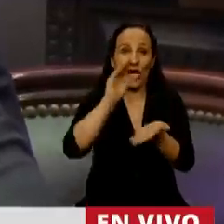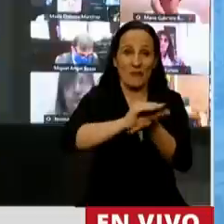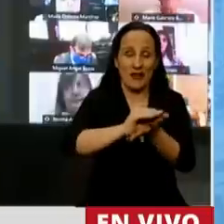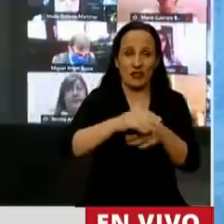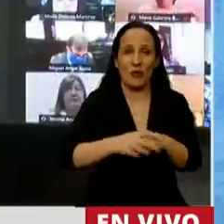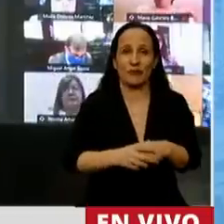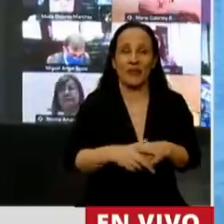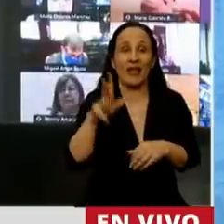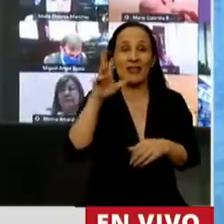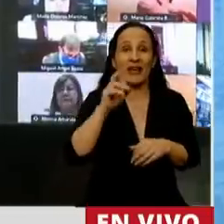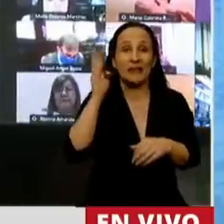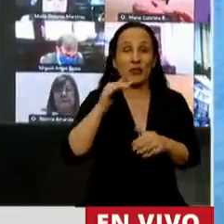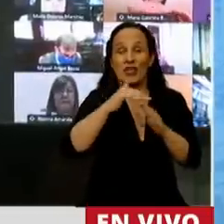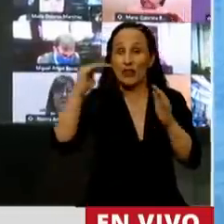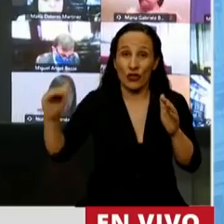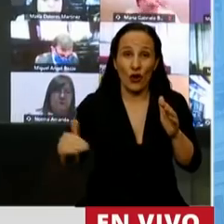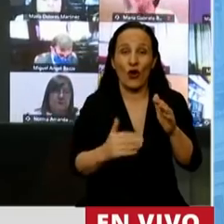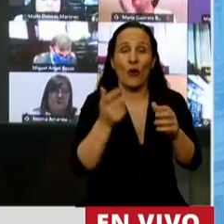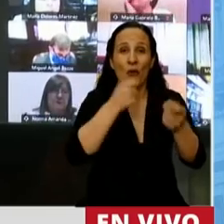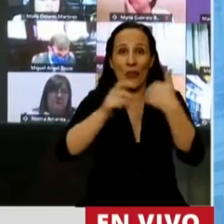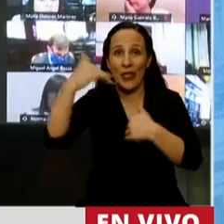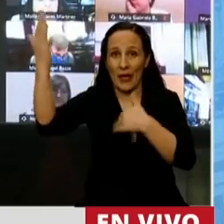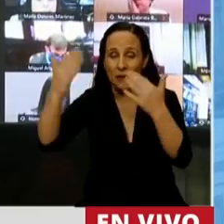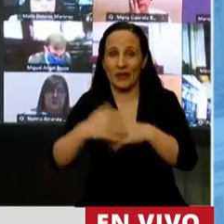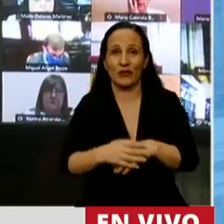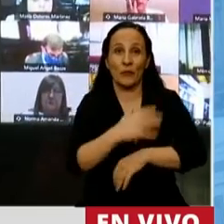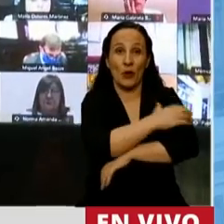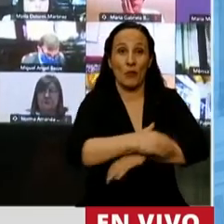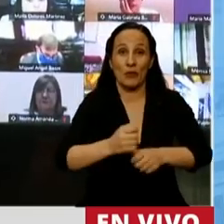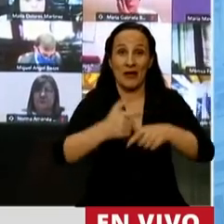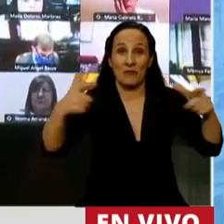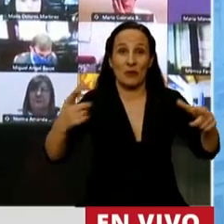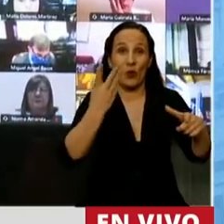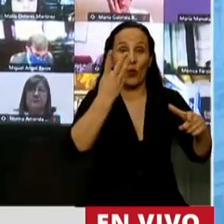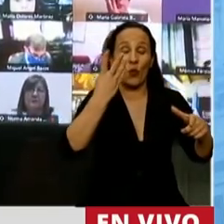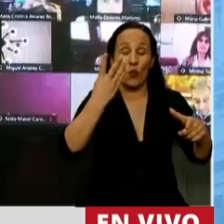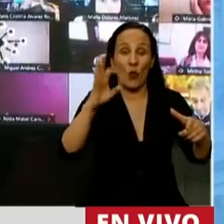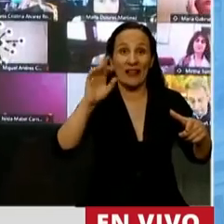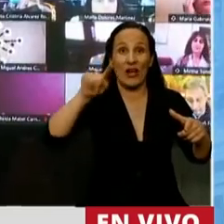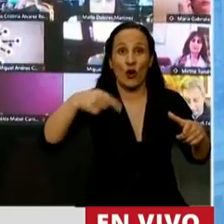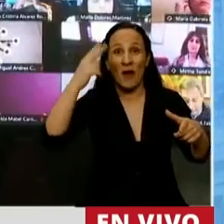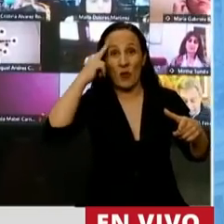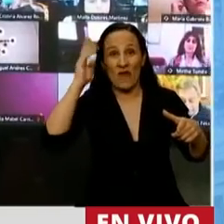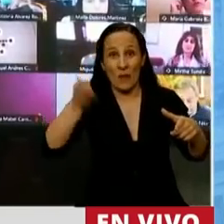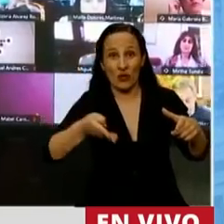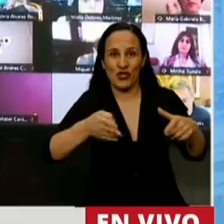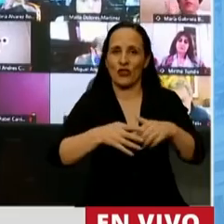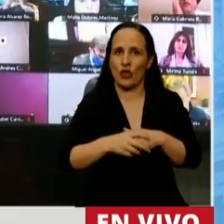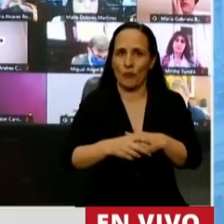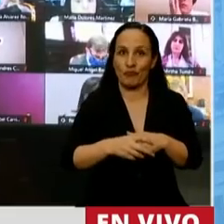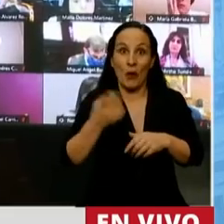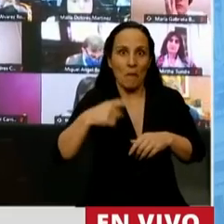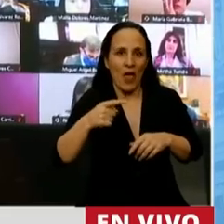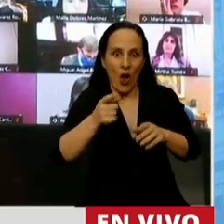30% abajo en las exportaciones pobreza al 40,9 por ciento en el trimestre pero si se calcula